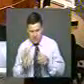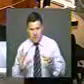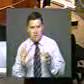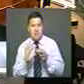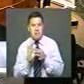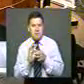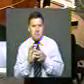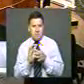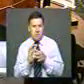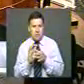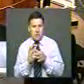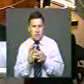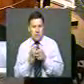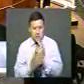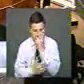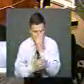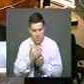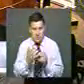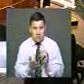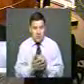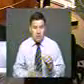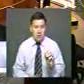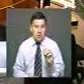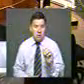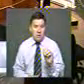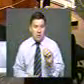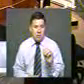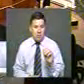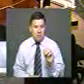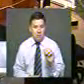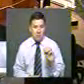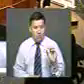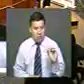es una unión de parejas del mismo sexo fisiológico.